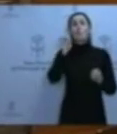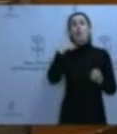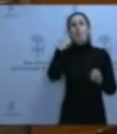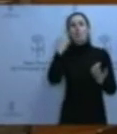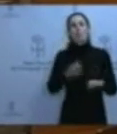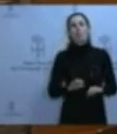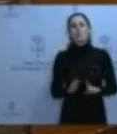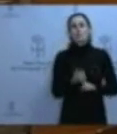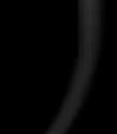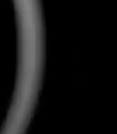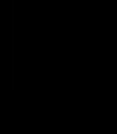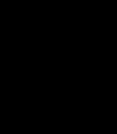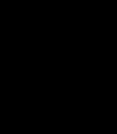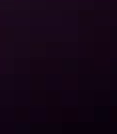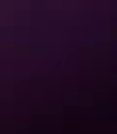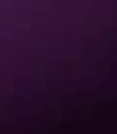Gracias.